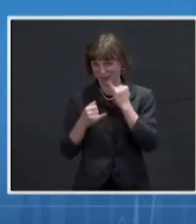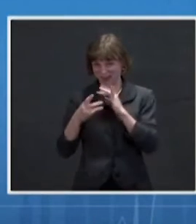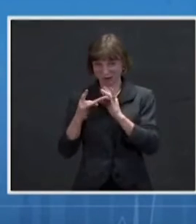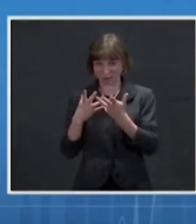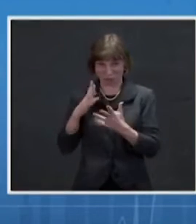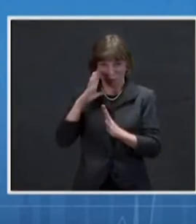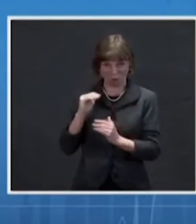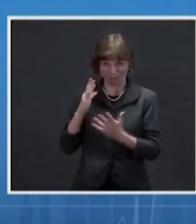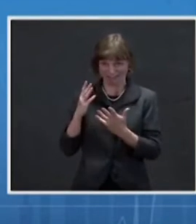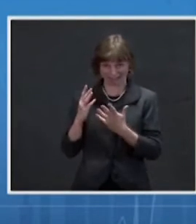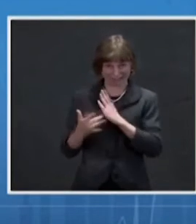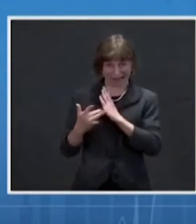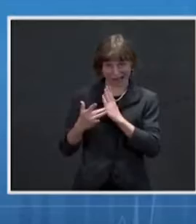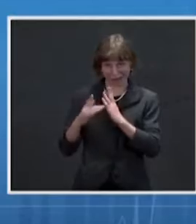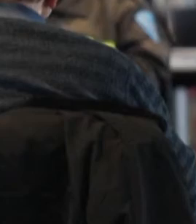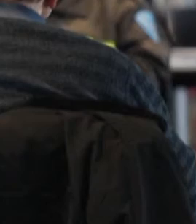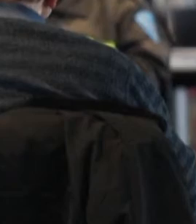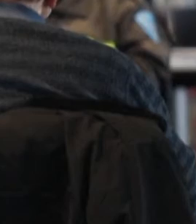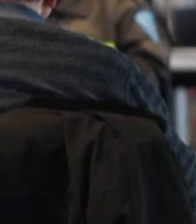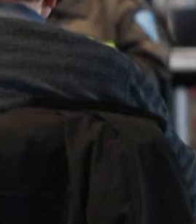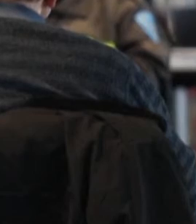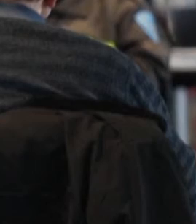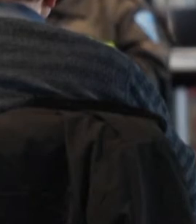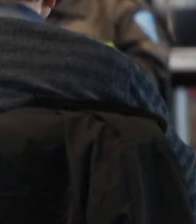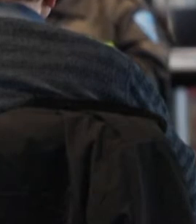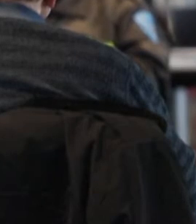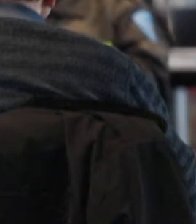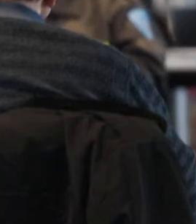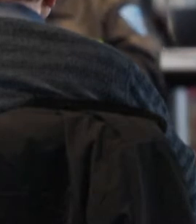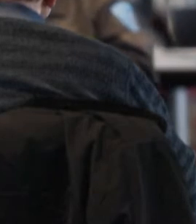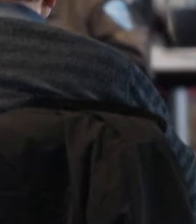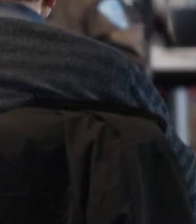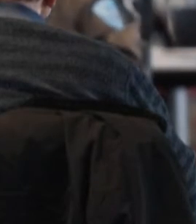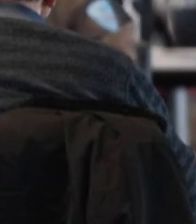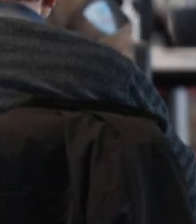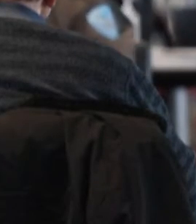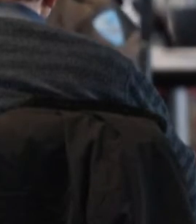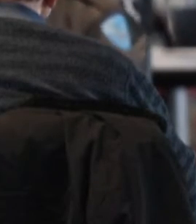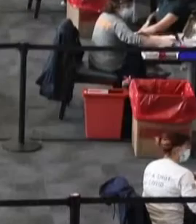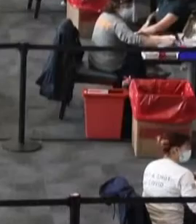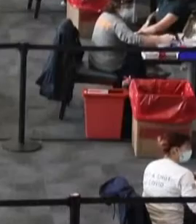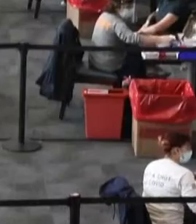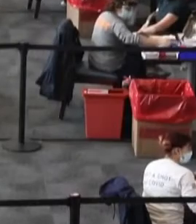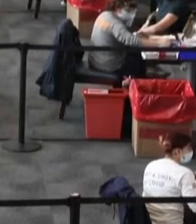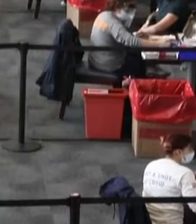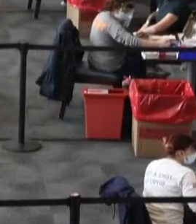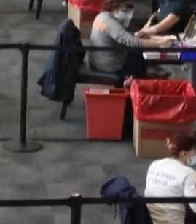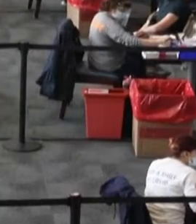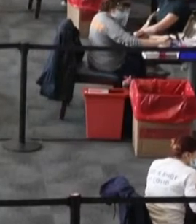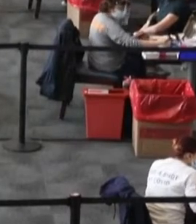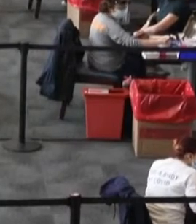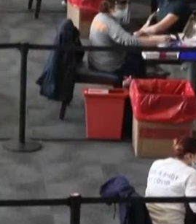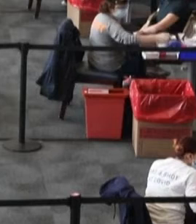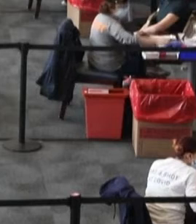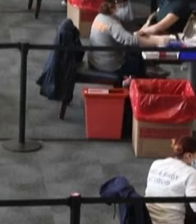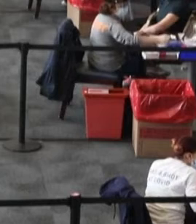de abril la población nacional llegará a ser inmunizada. También considera que las fórmulas que se suministran trabajan contra las